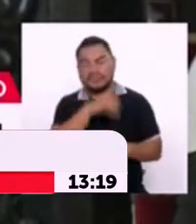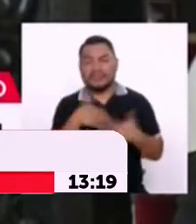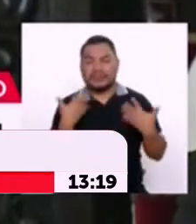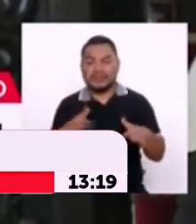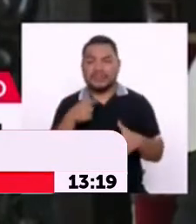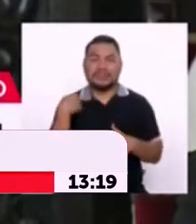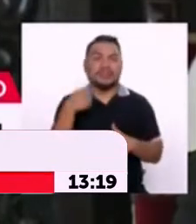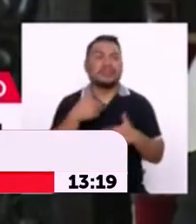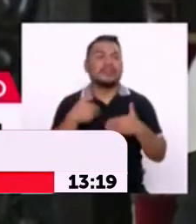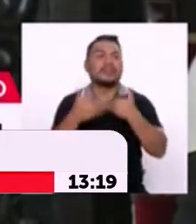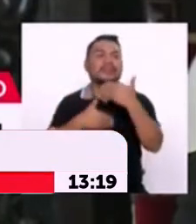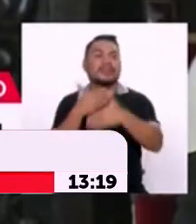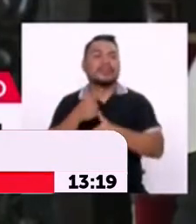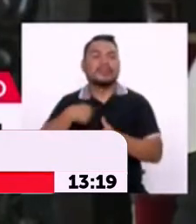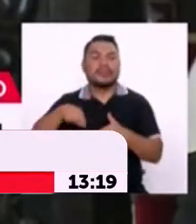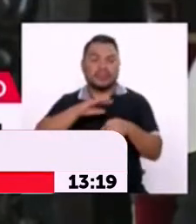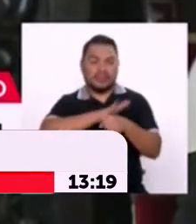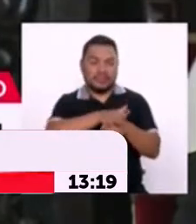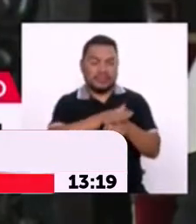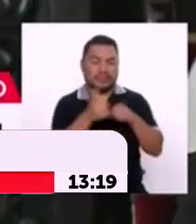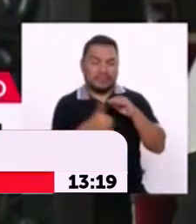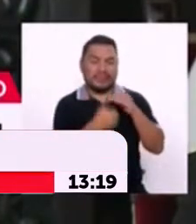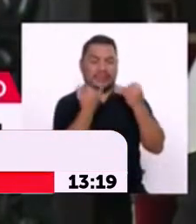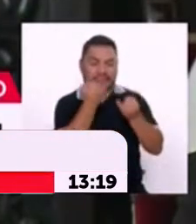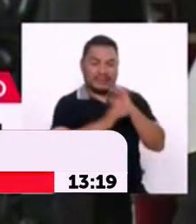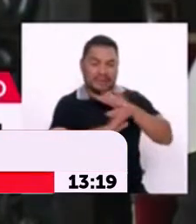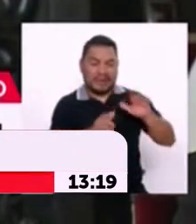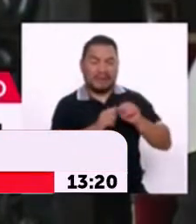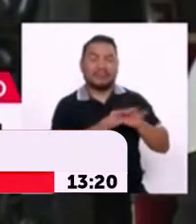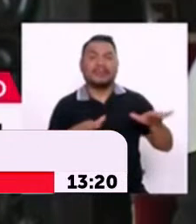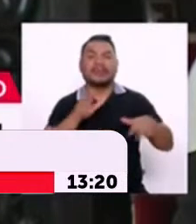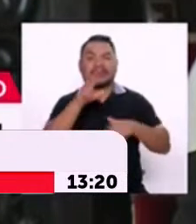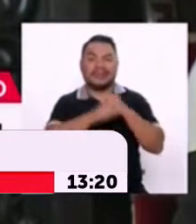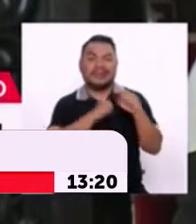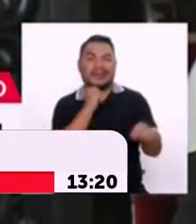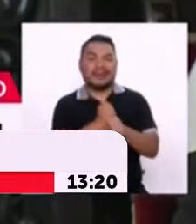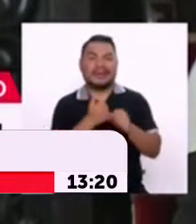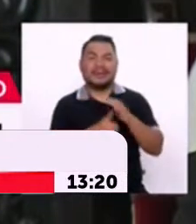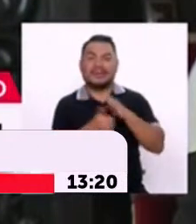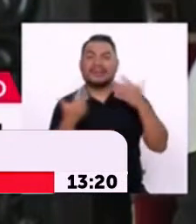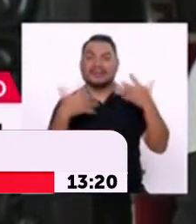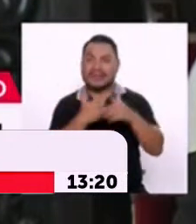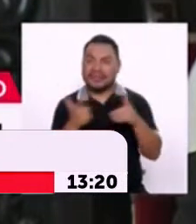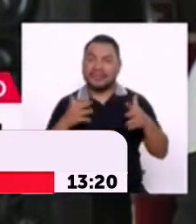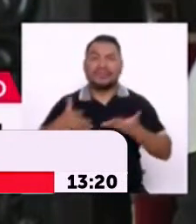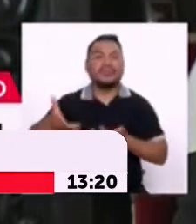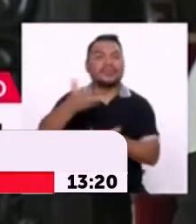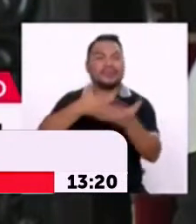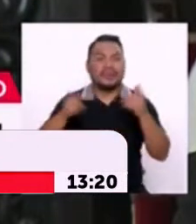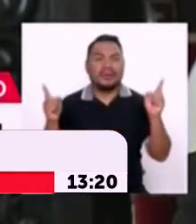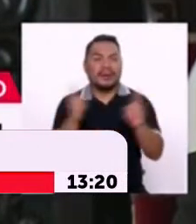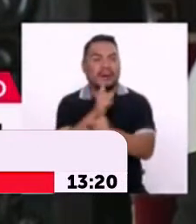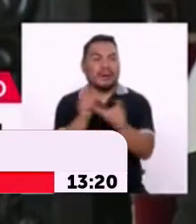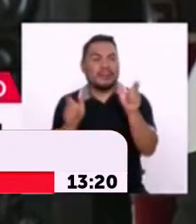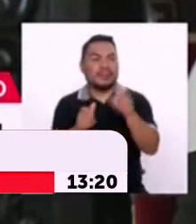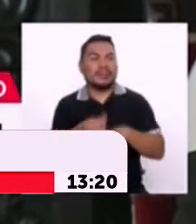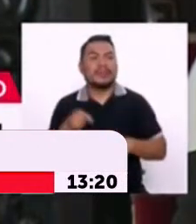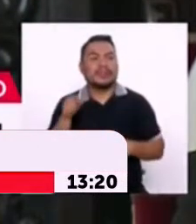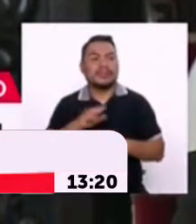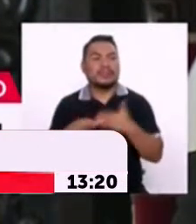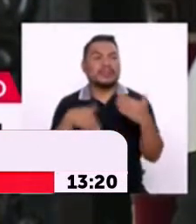difícil donde salimos después de un confinamiento de 3 años. Un confinamiento